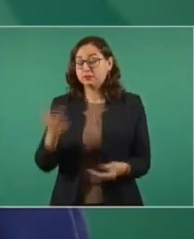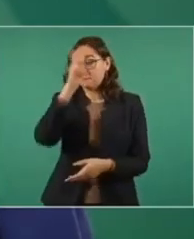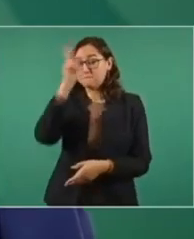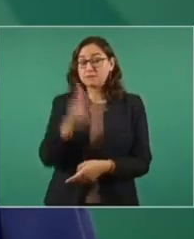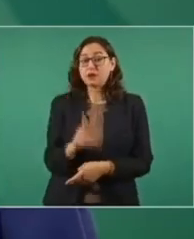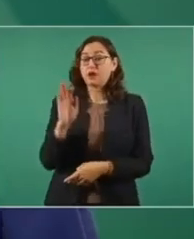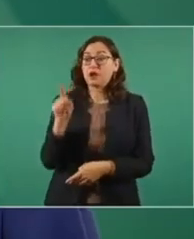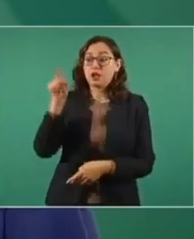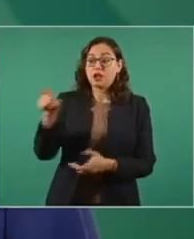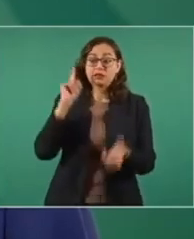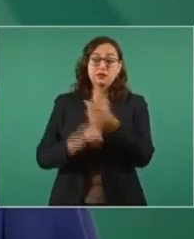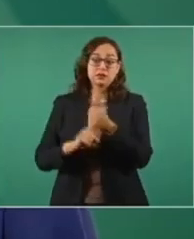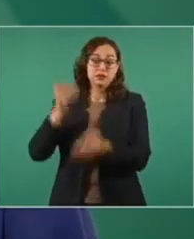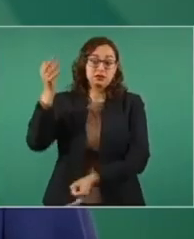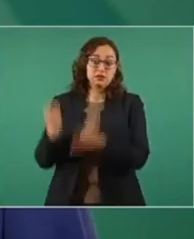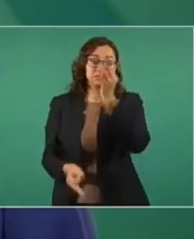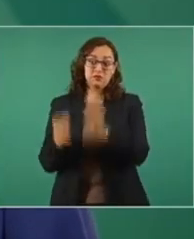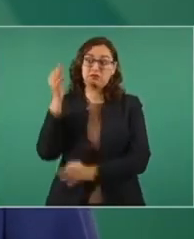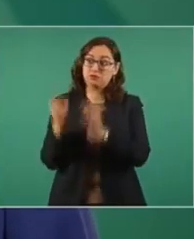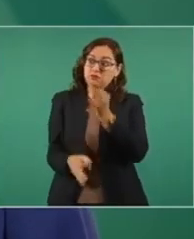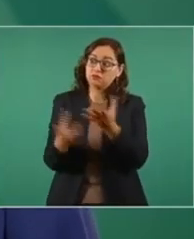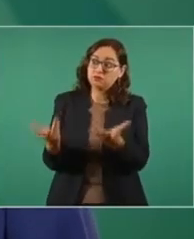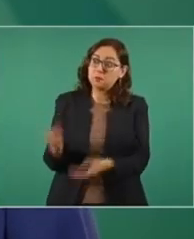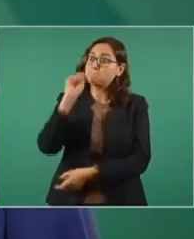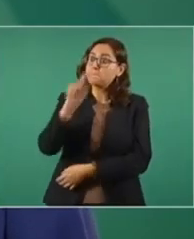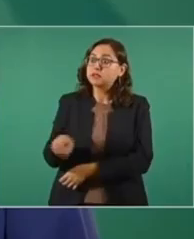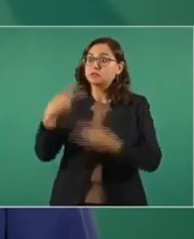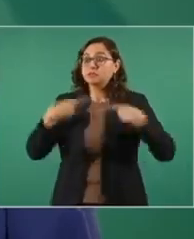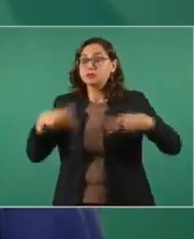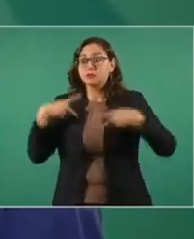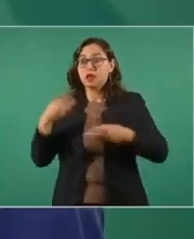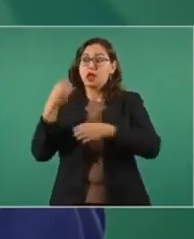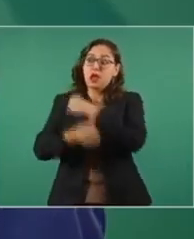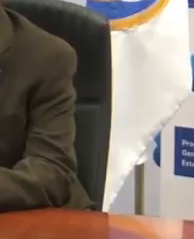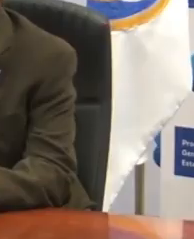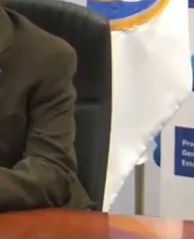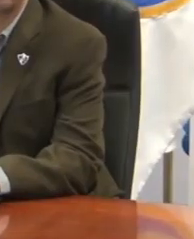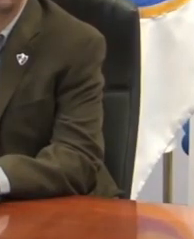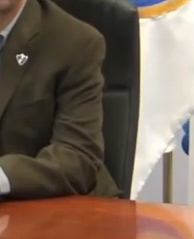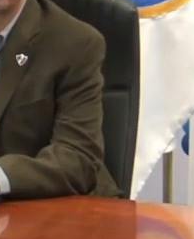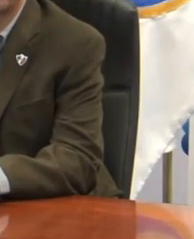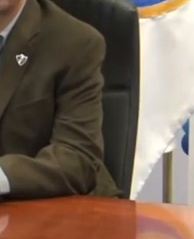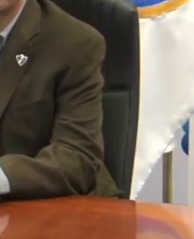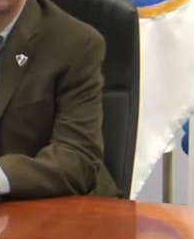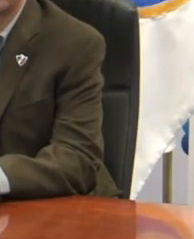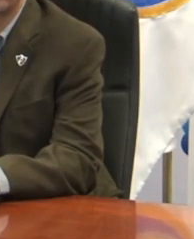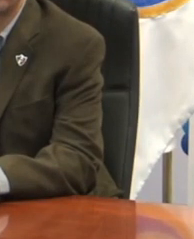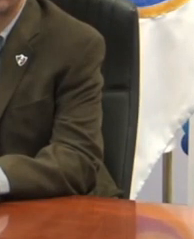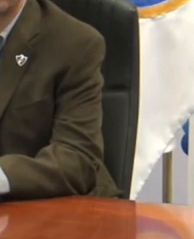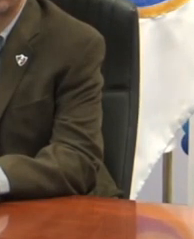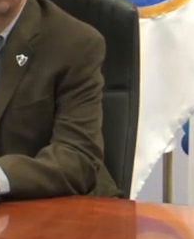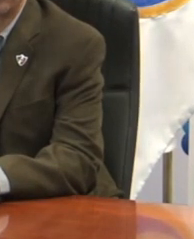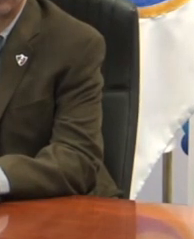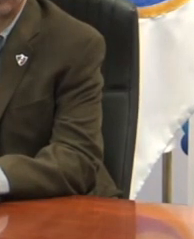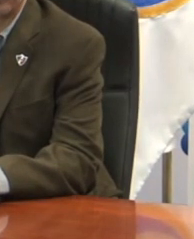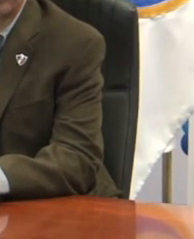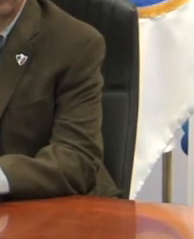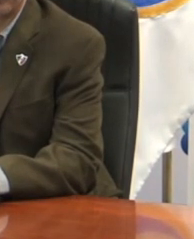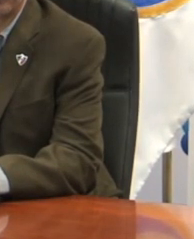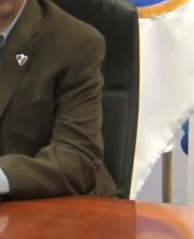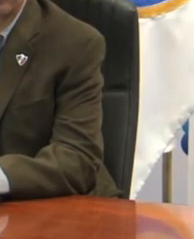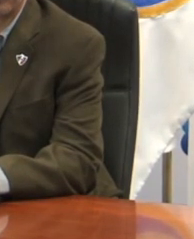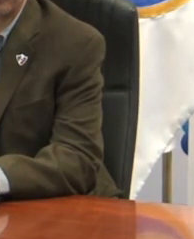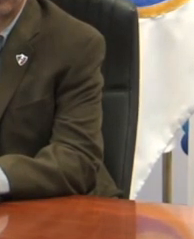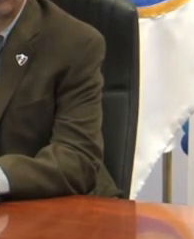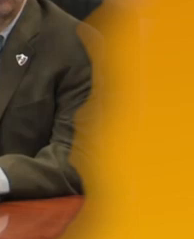probable que el problema de la violencia haya sido alimentado por la complicidad entre autoridades gubernamentales del estado de Guanajuato